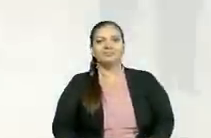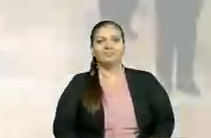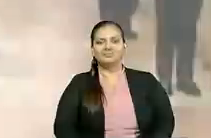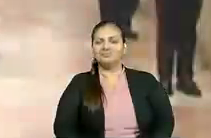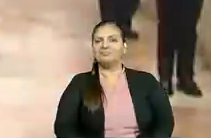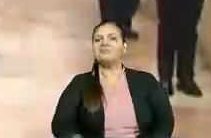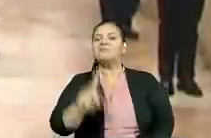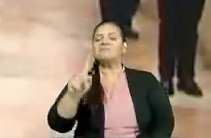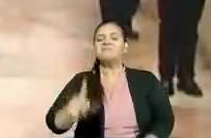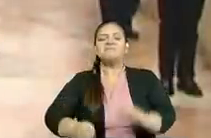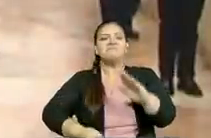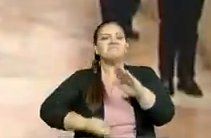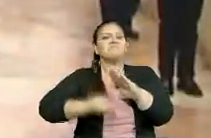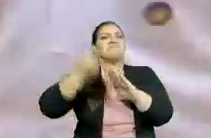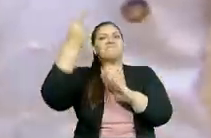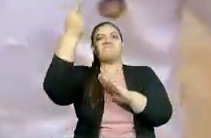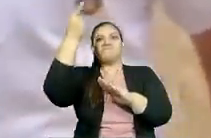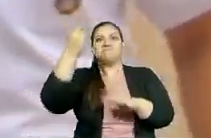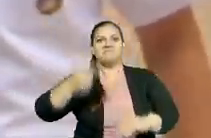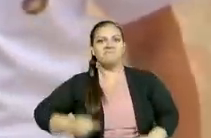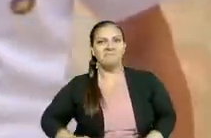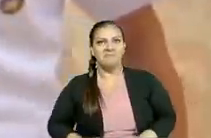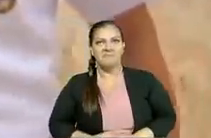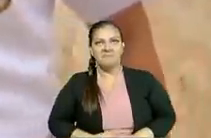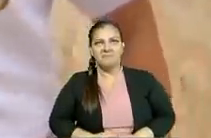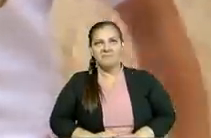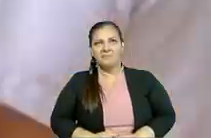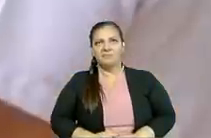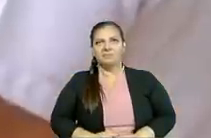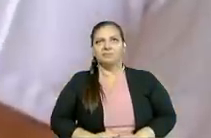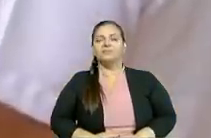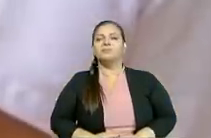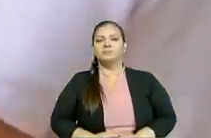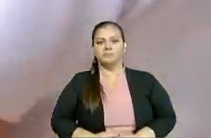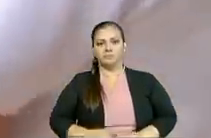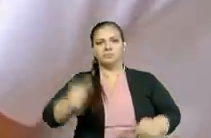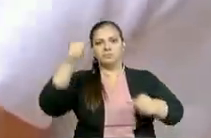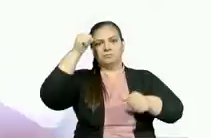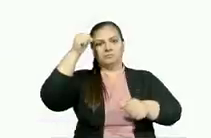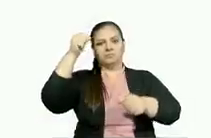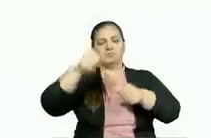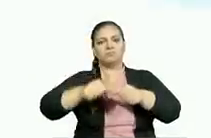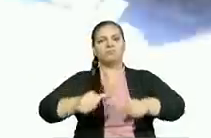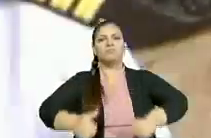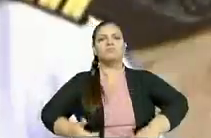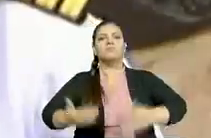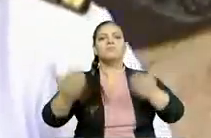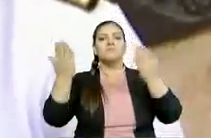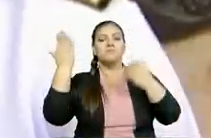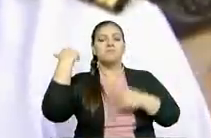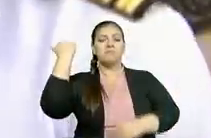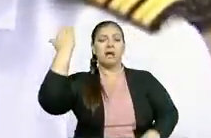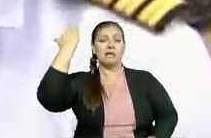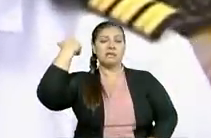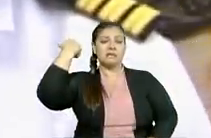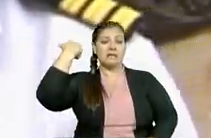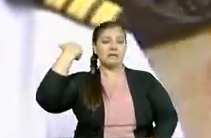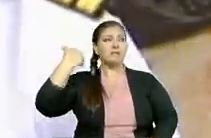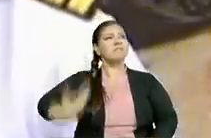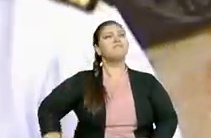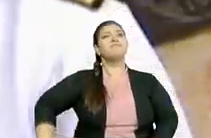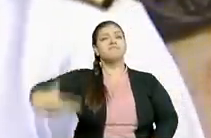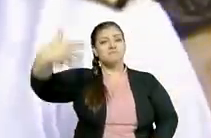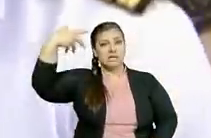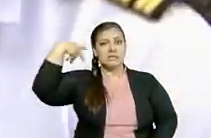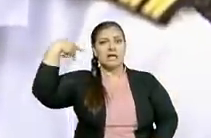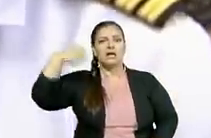aviación de una fuerza, alumbrada por las entrañas del Puerto de la Libertad. También por la memoria juliana de